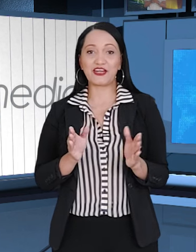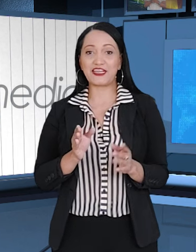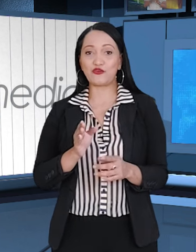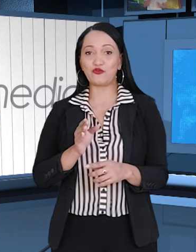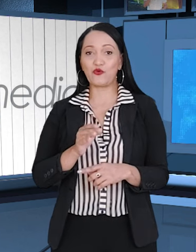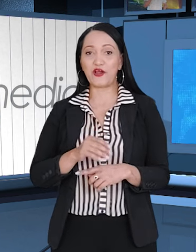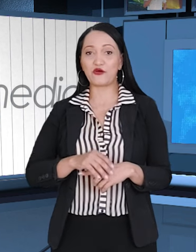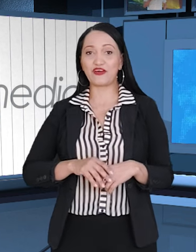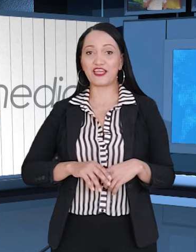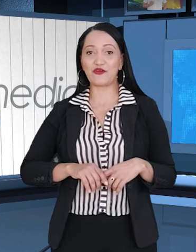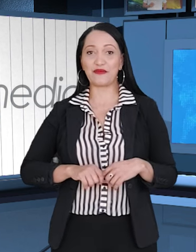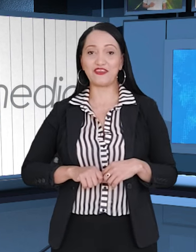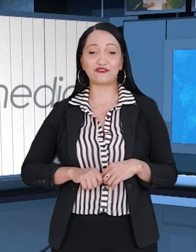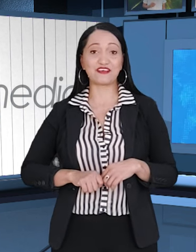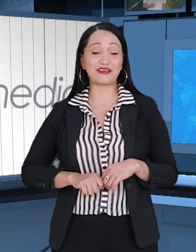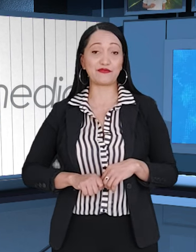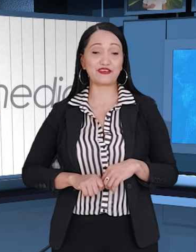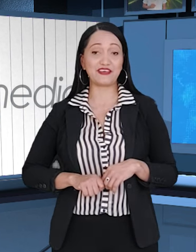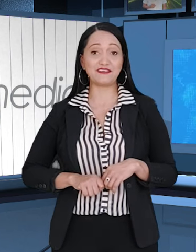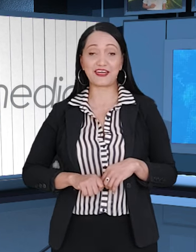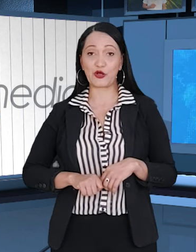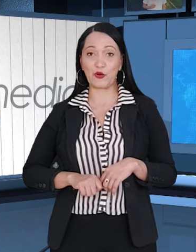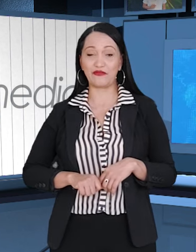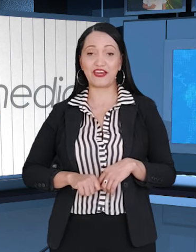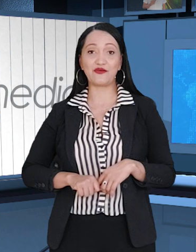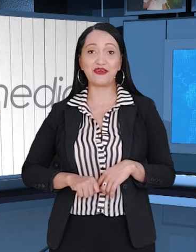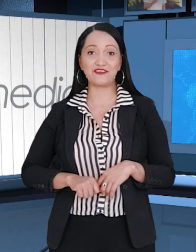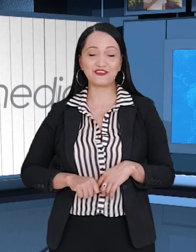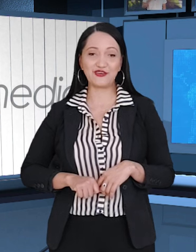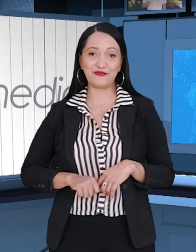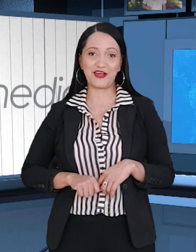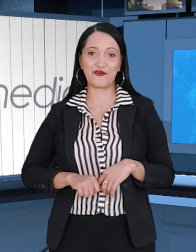a nuestro canal de YouTube @DarioMedios. Estamos en Instagram